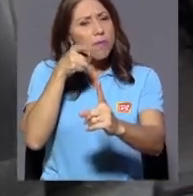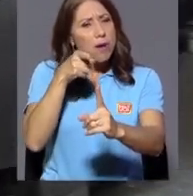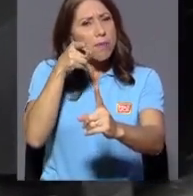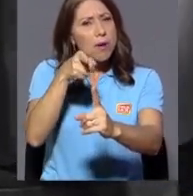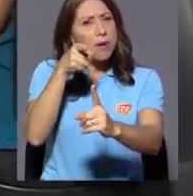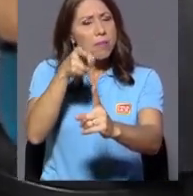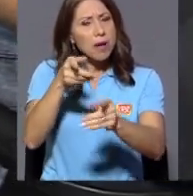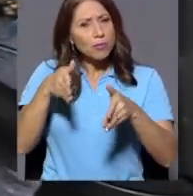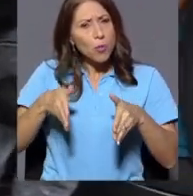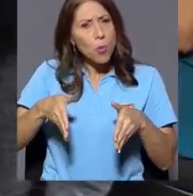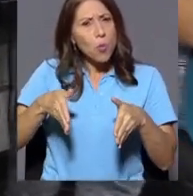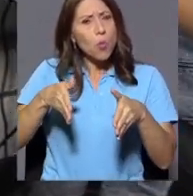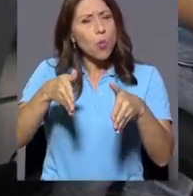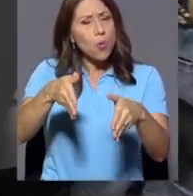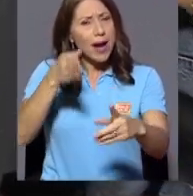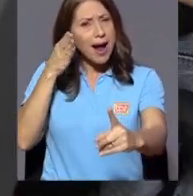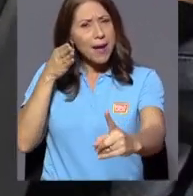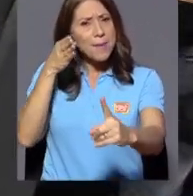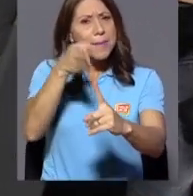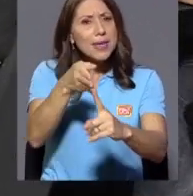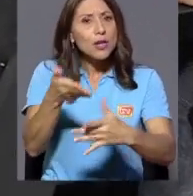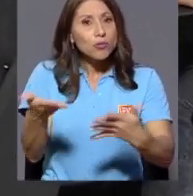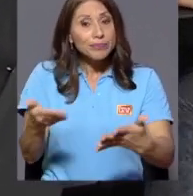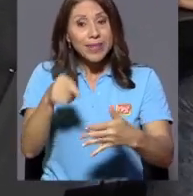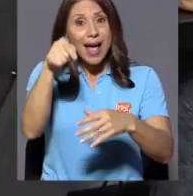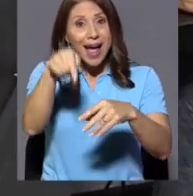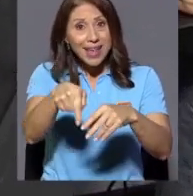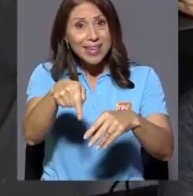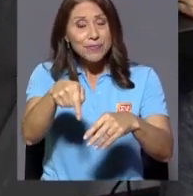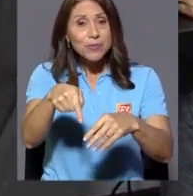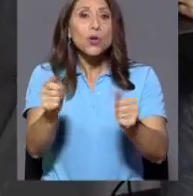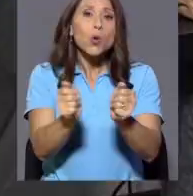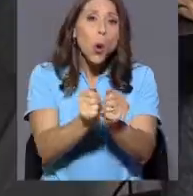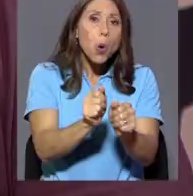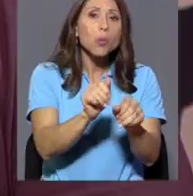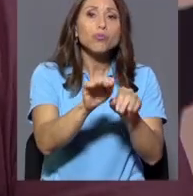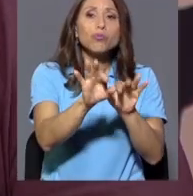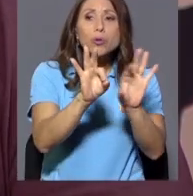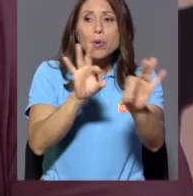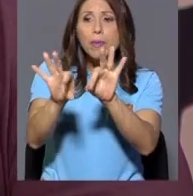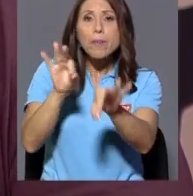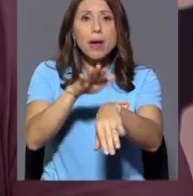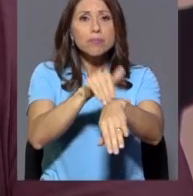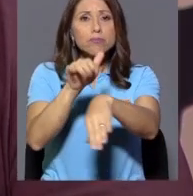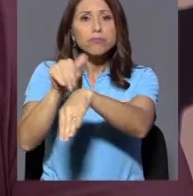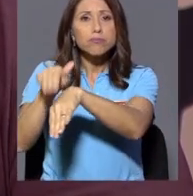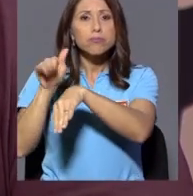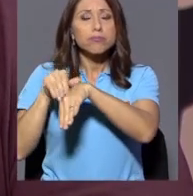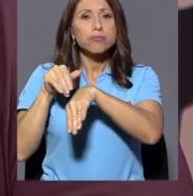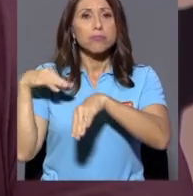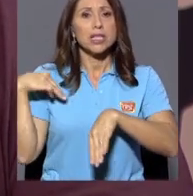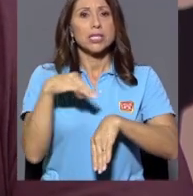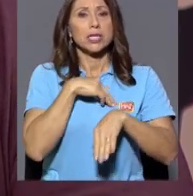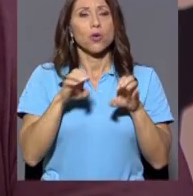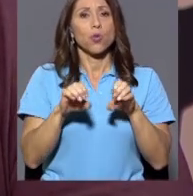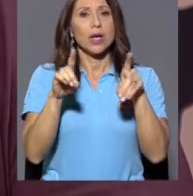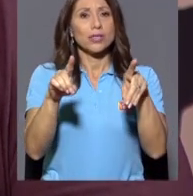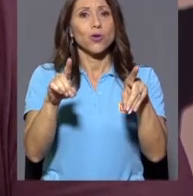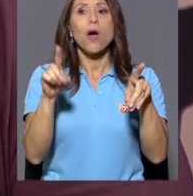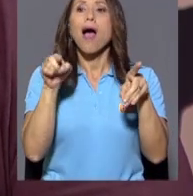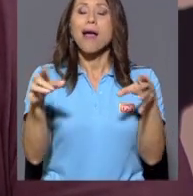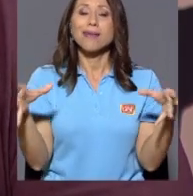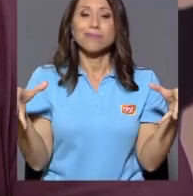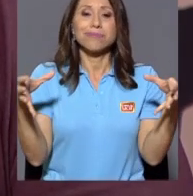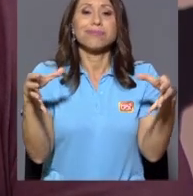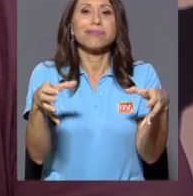y en ese camino surgió a partir de convocatorias que el ministerio de educación- hizo